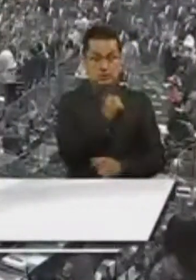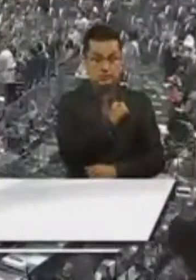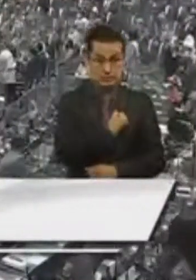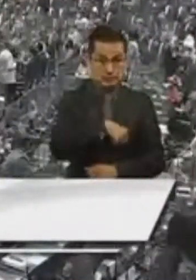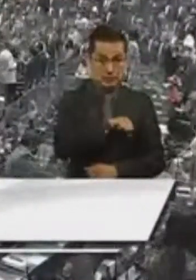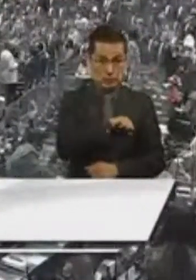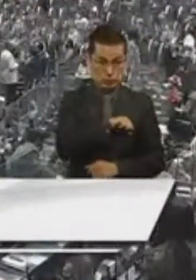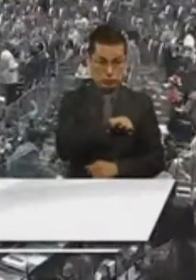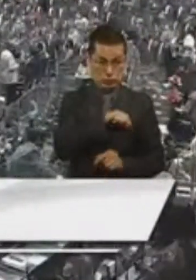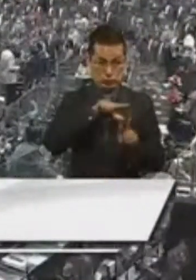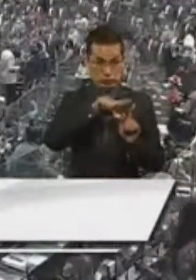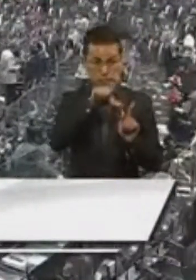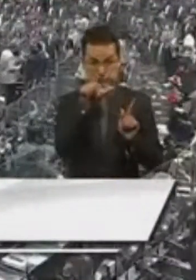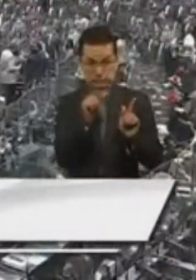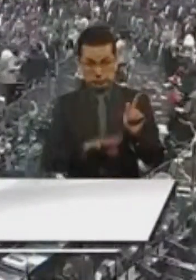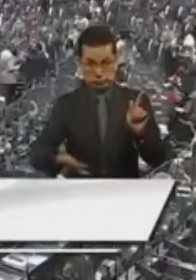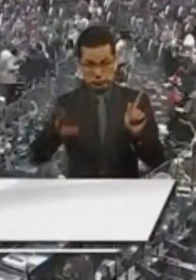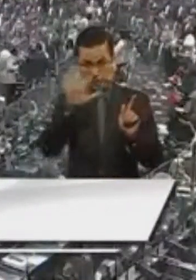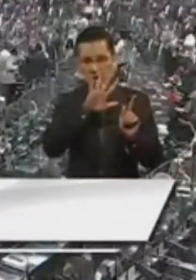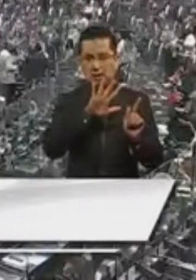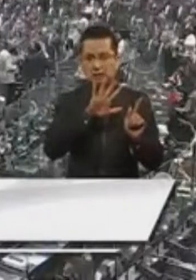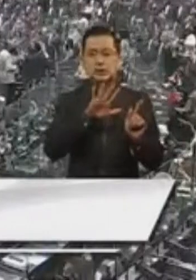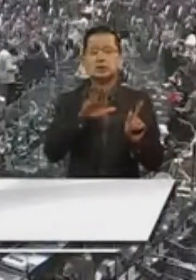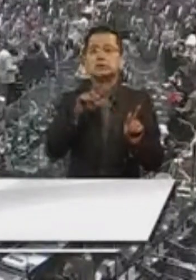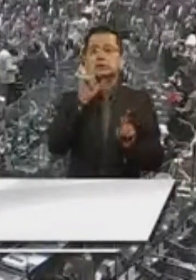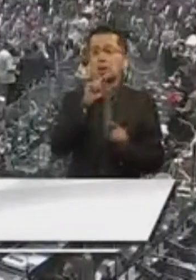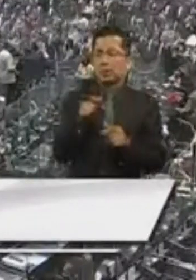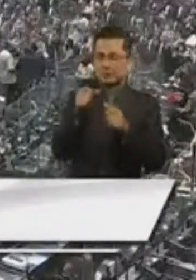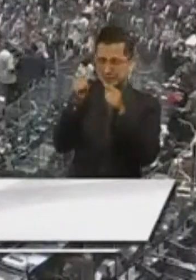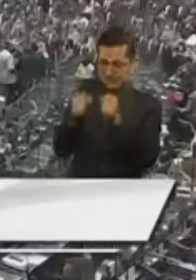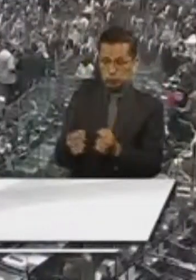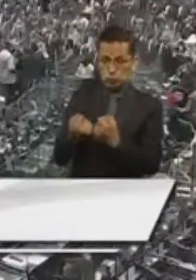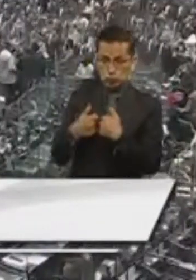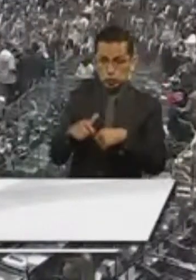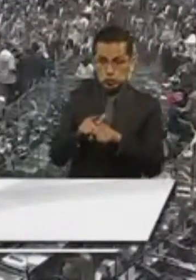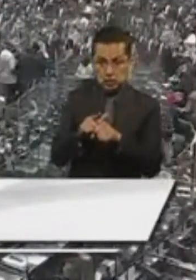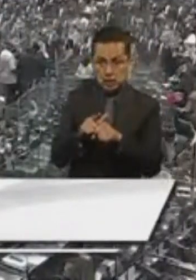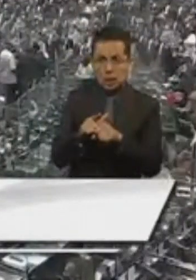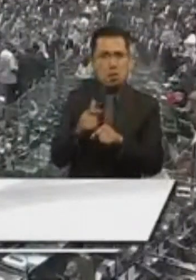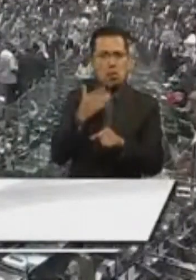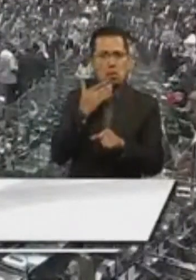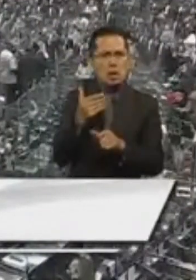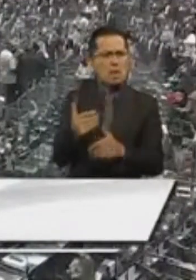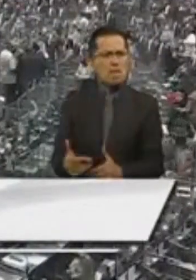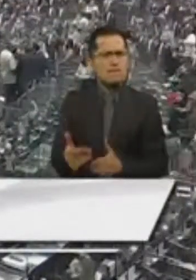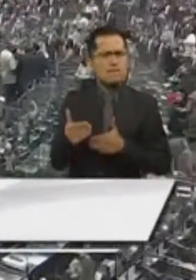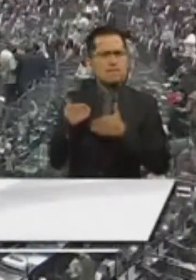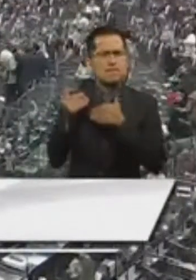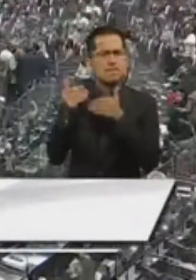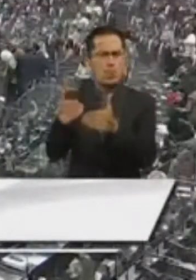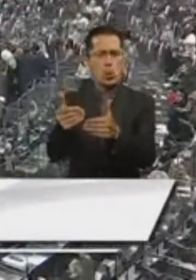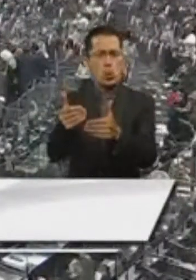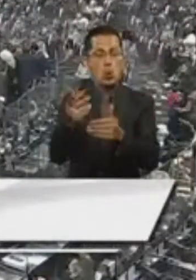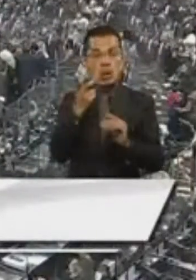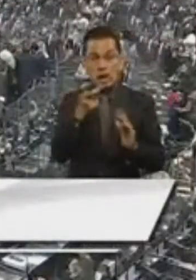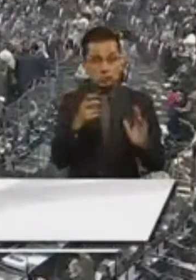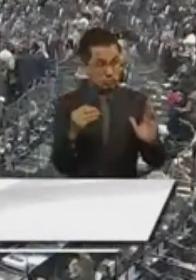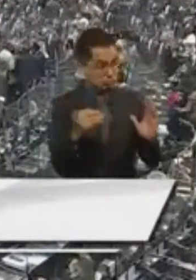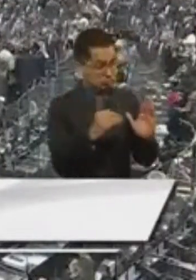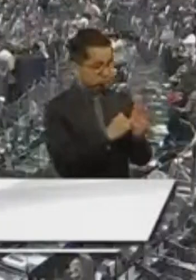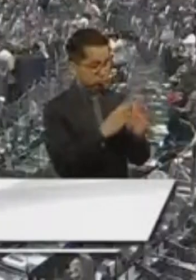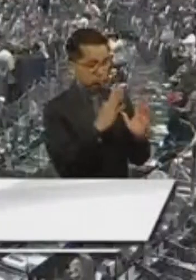y un sistema de seguridad social de los más avanzados en la historia de